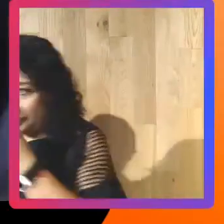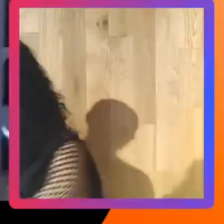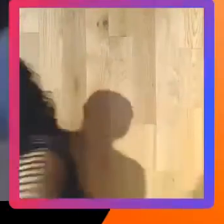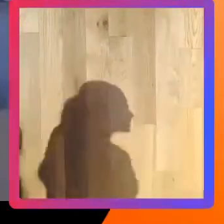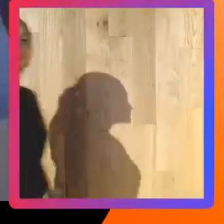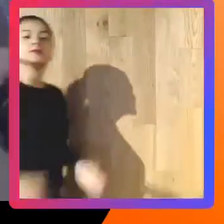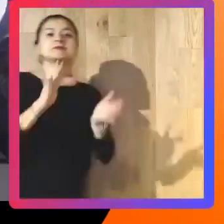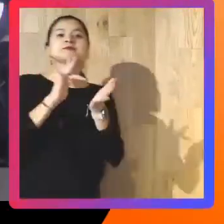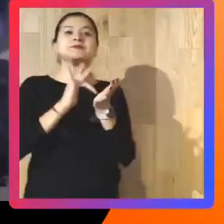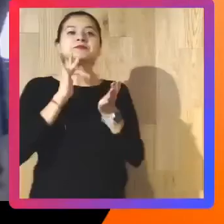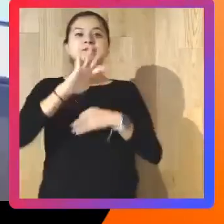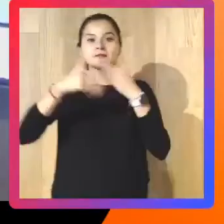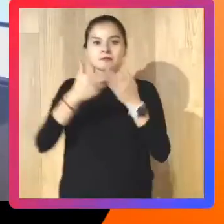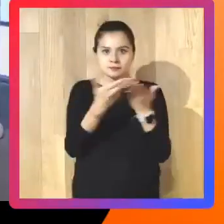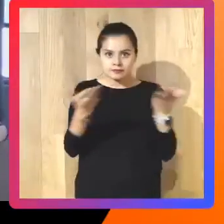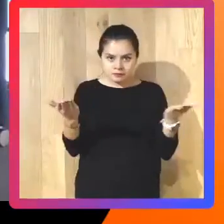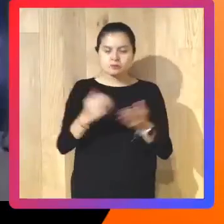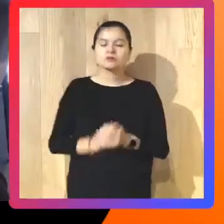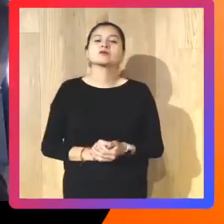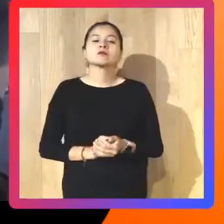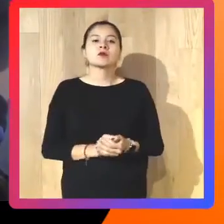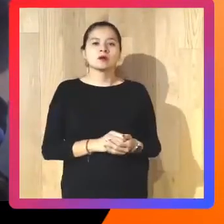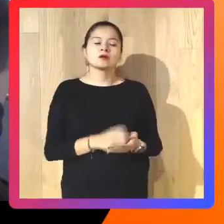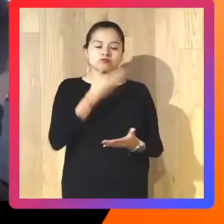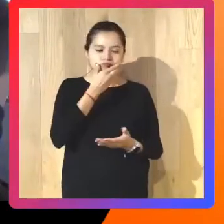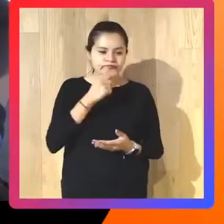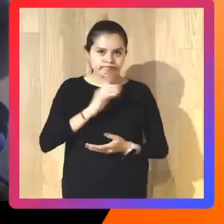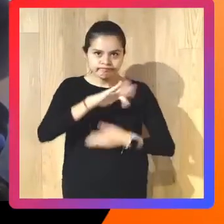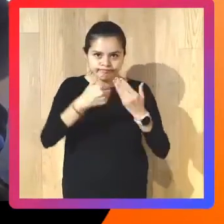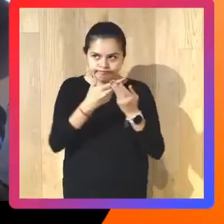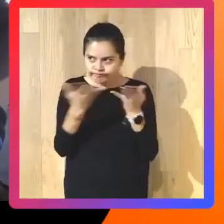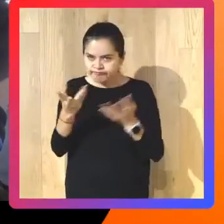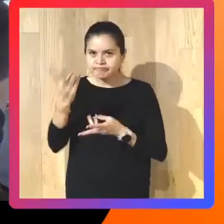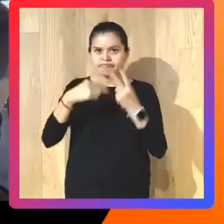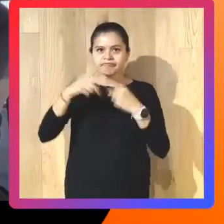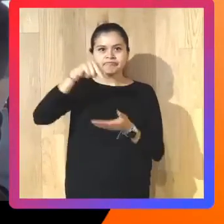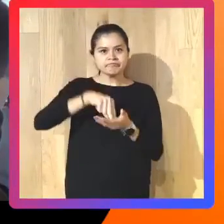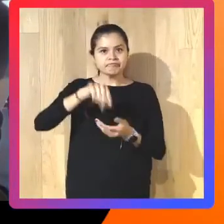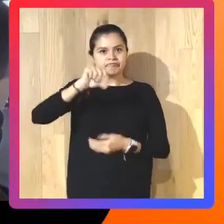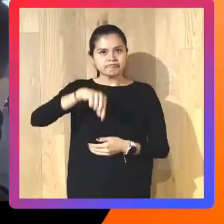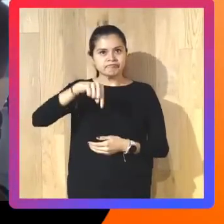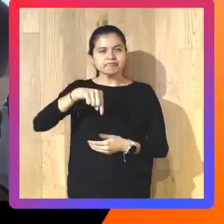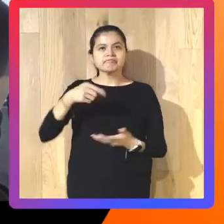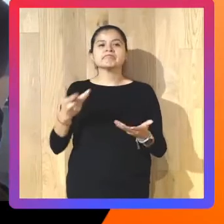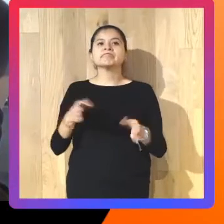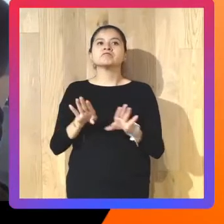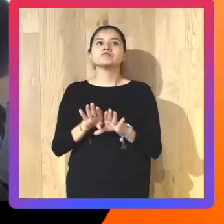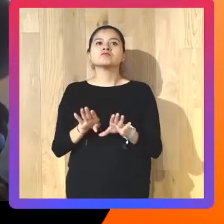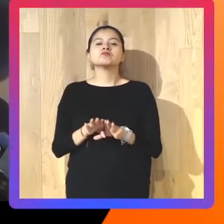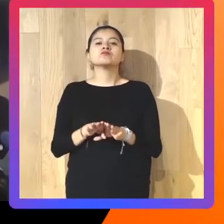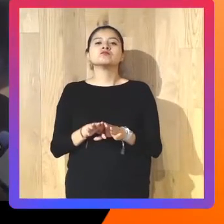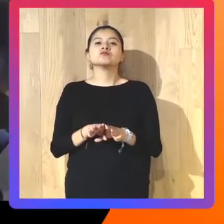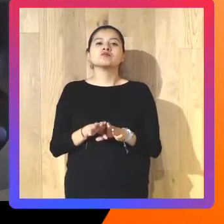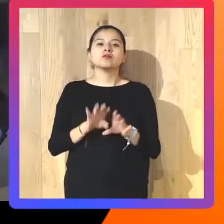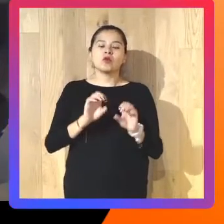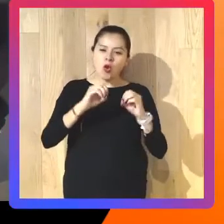Muchas gracias a todas y todos, y muchas gracias acá a quienes están en los